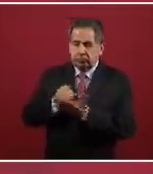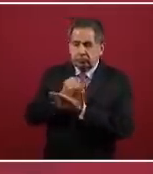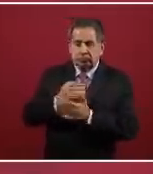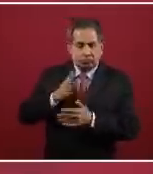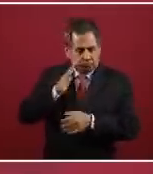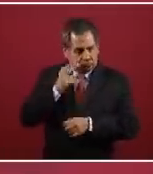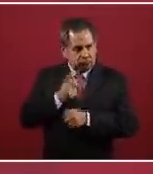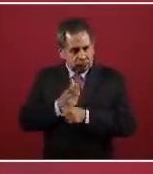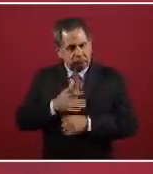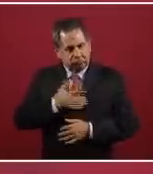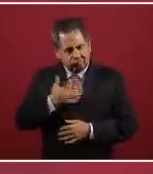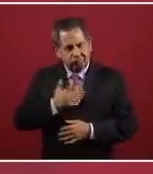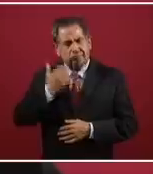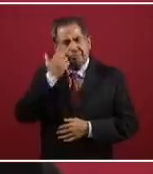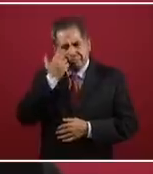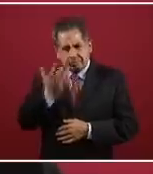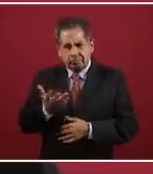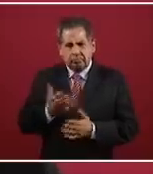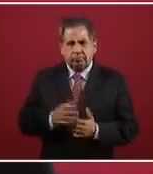voluntad